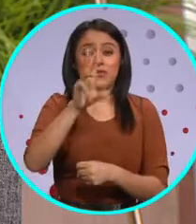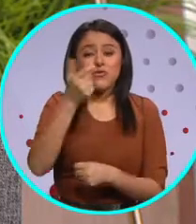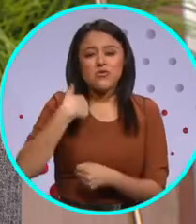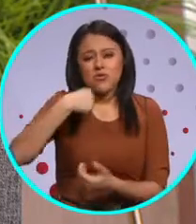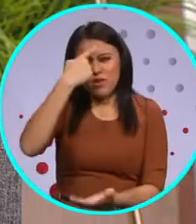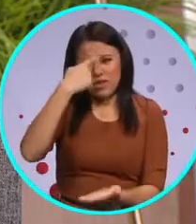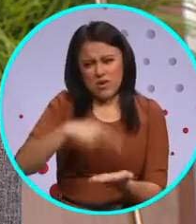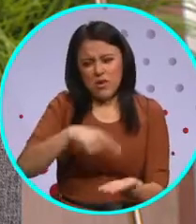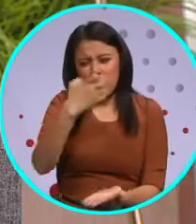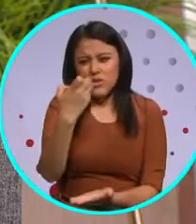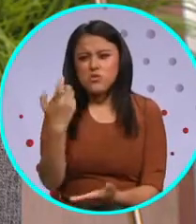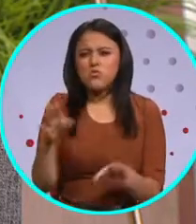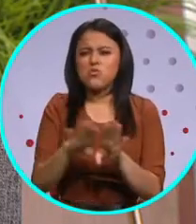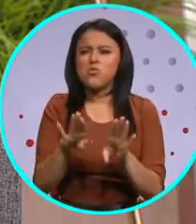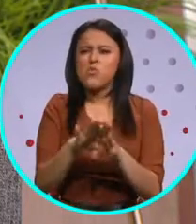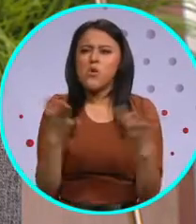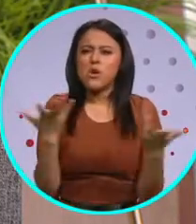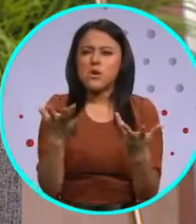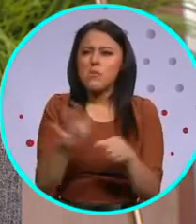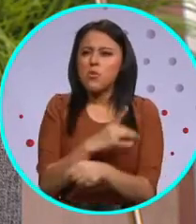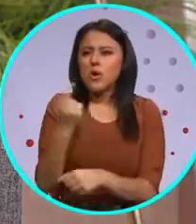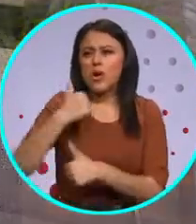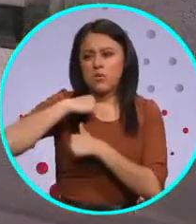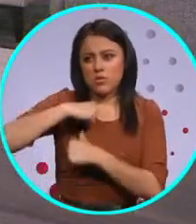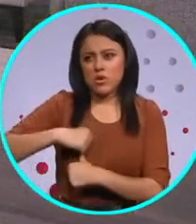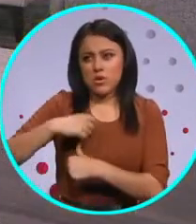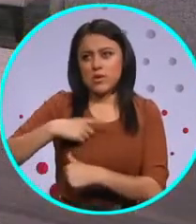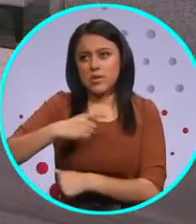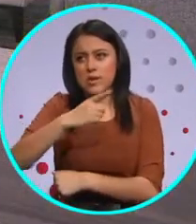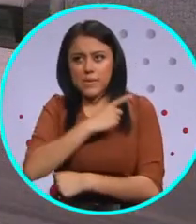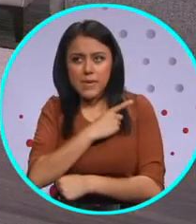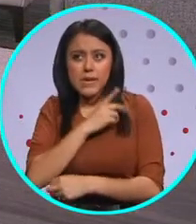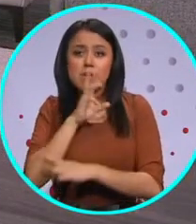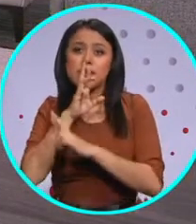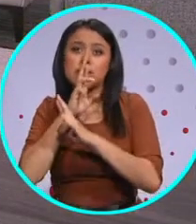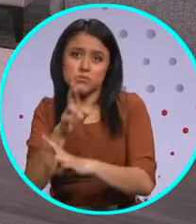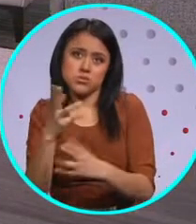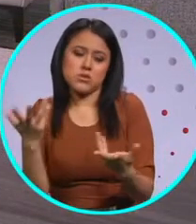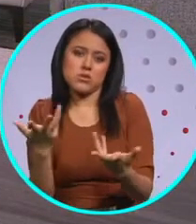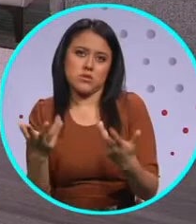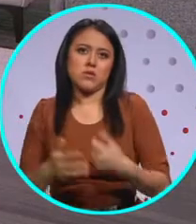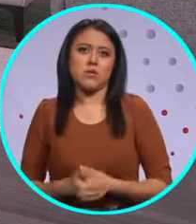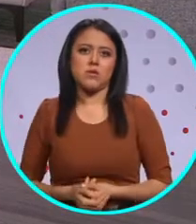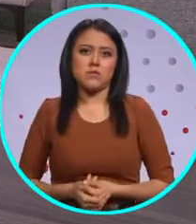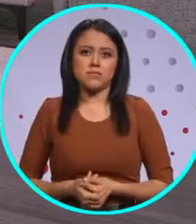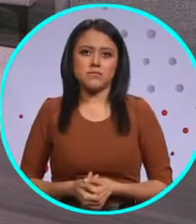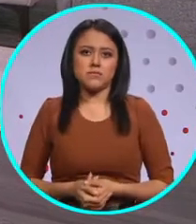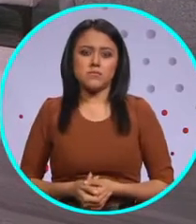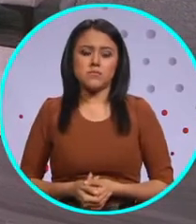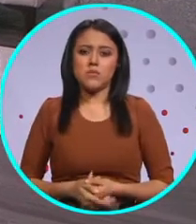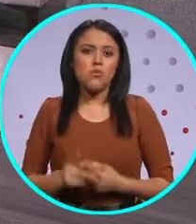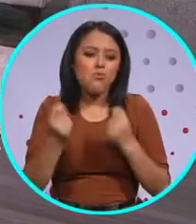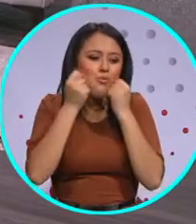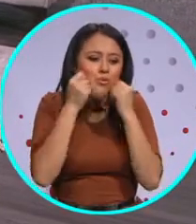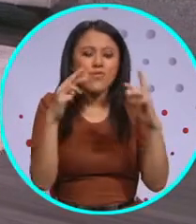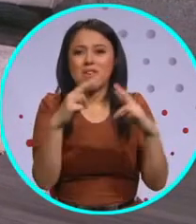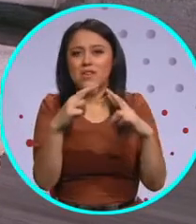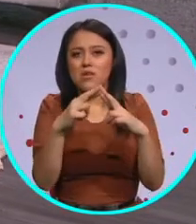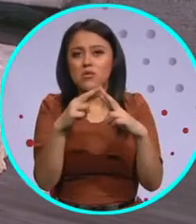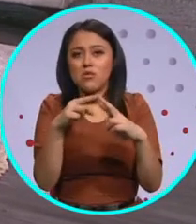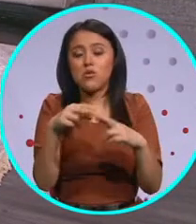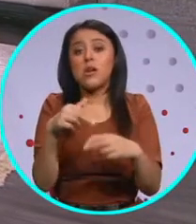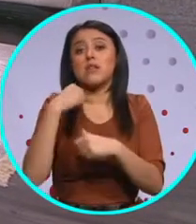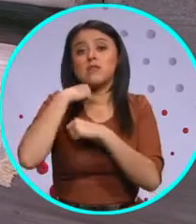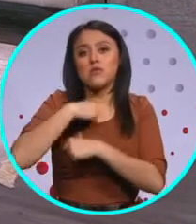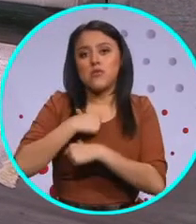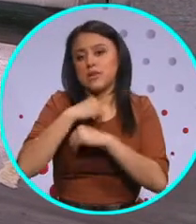en discusión y lo que no nos cabe duda es que las autoridades actúan de una manera sean de la religión que sean ellos son neutrales